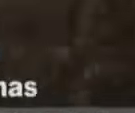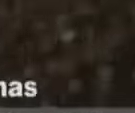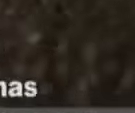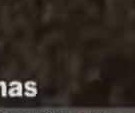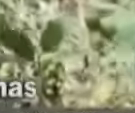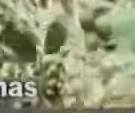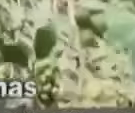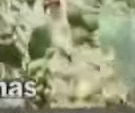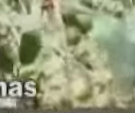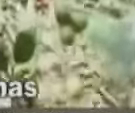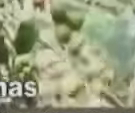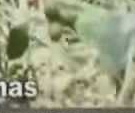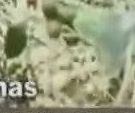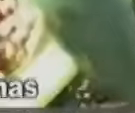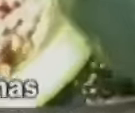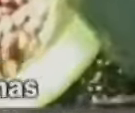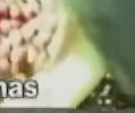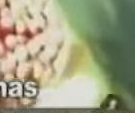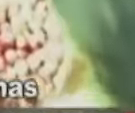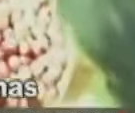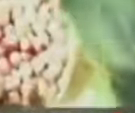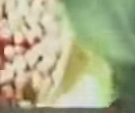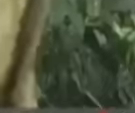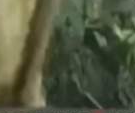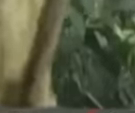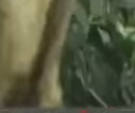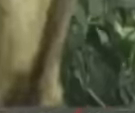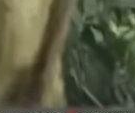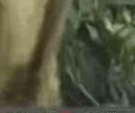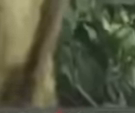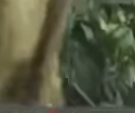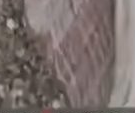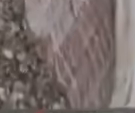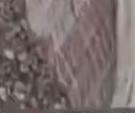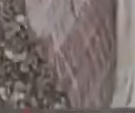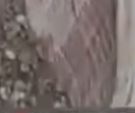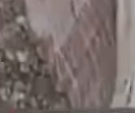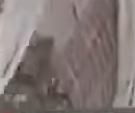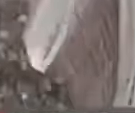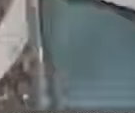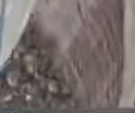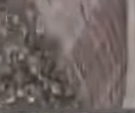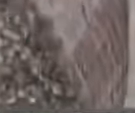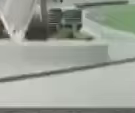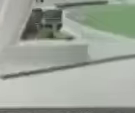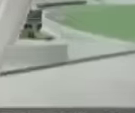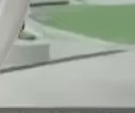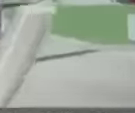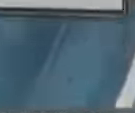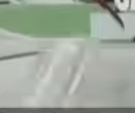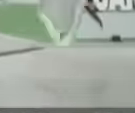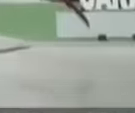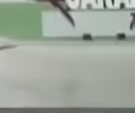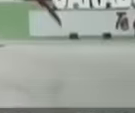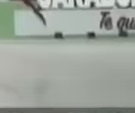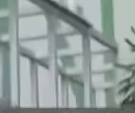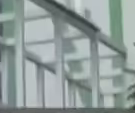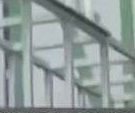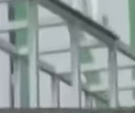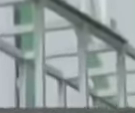de café en consejos comunales y comunas de más de 6.000 puntos del país. Jueves, el